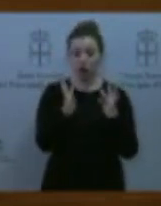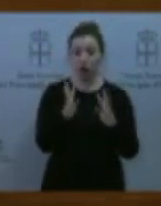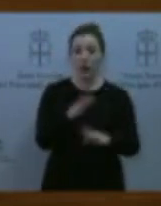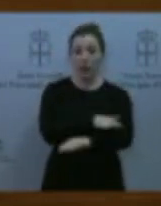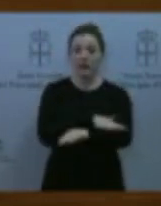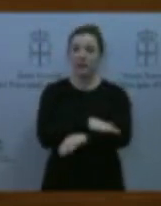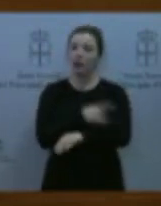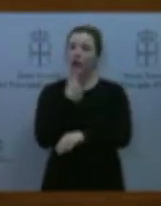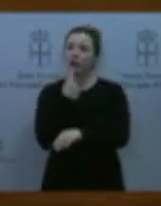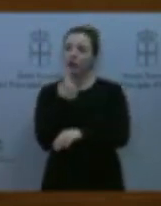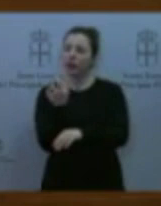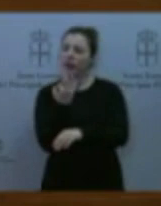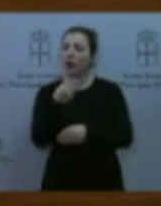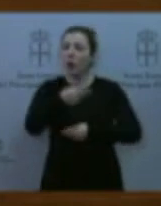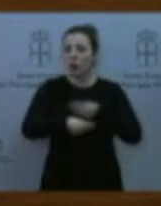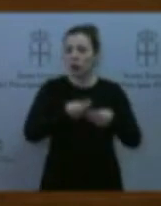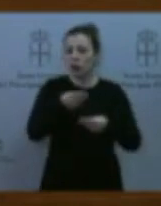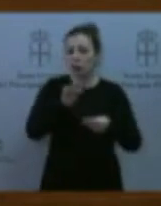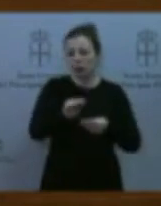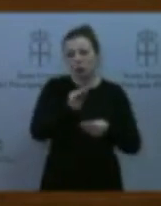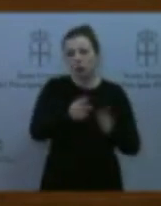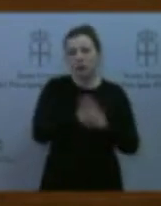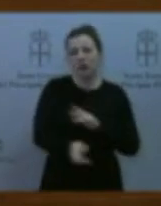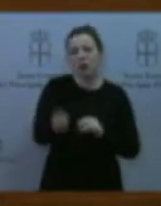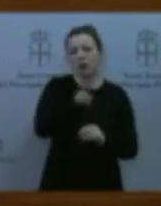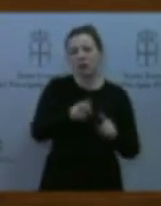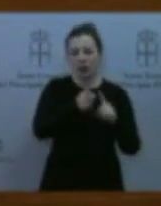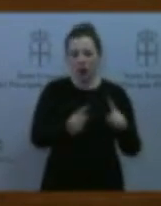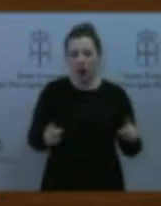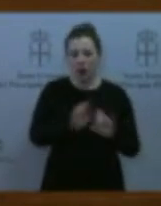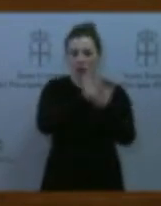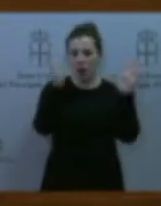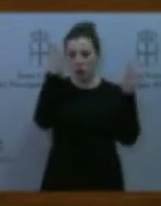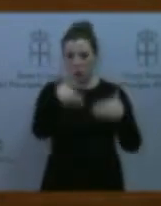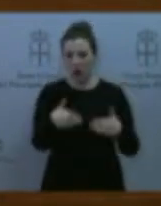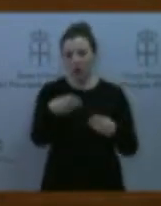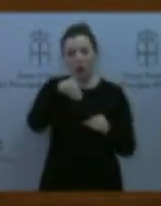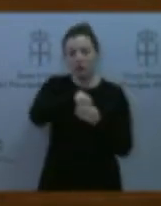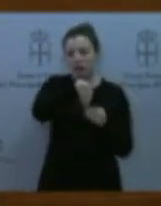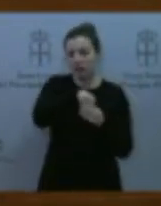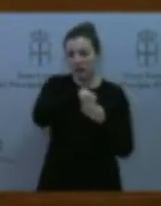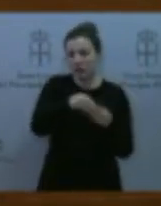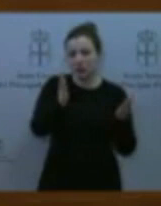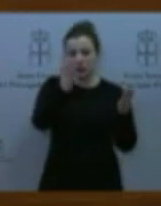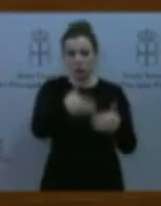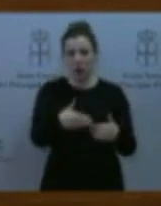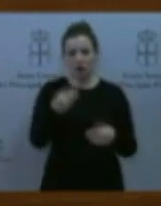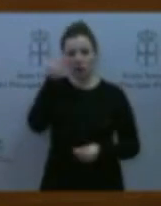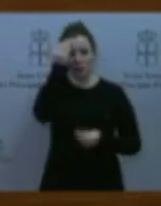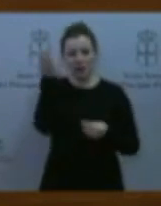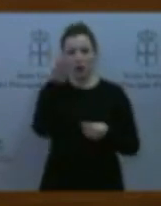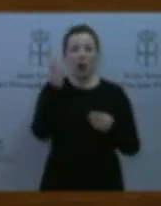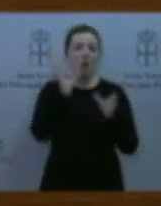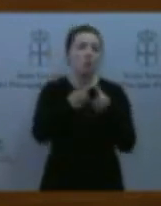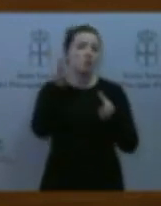largo, repetitivo o poco claro y que carecen de todo fundamento en tanto se considera que las mujeres, sin nombrarlas, están